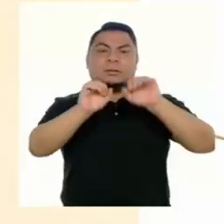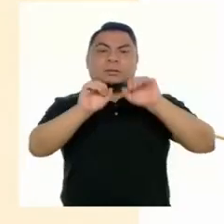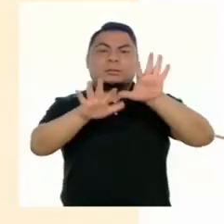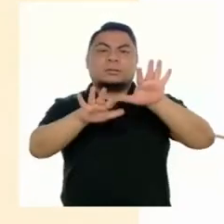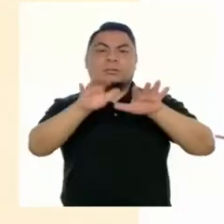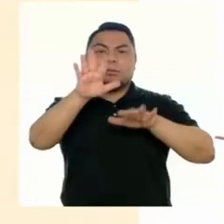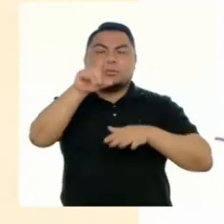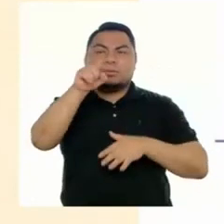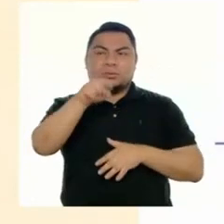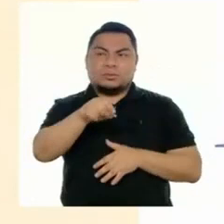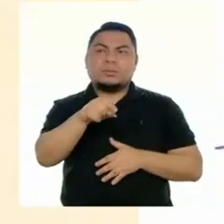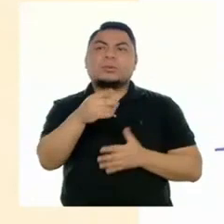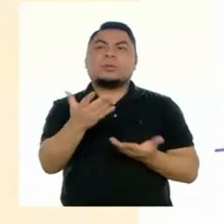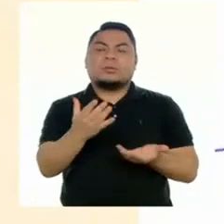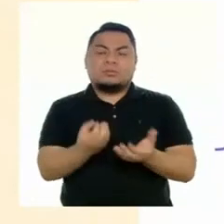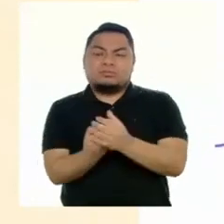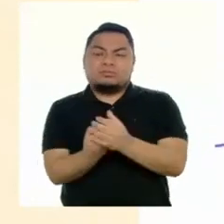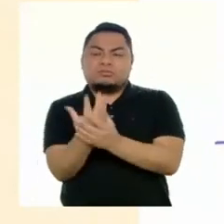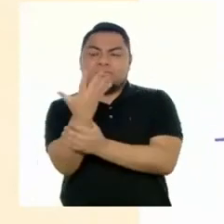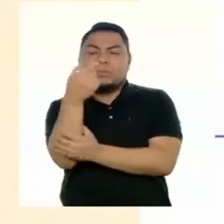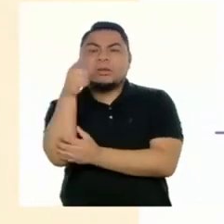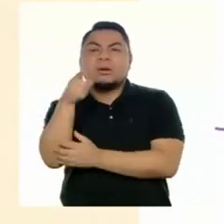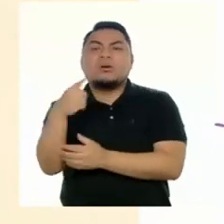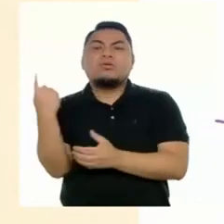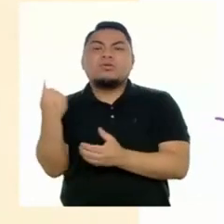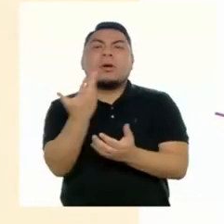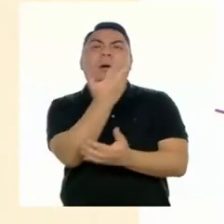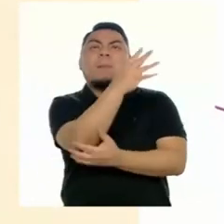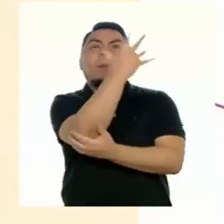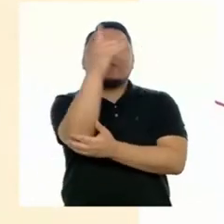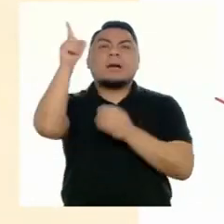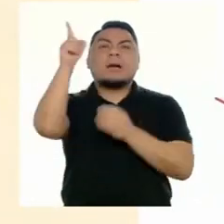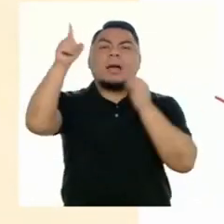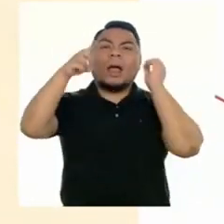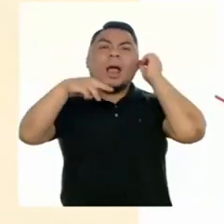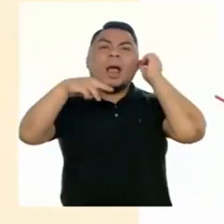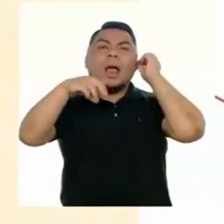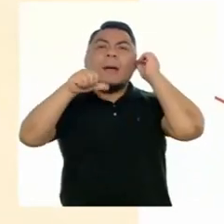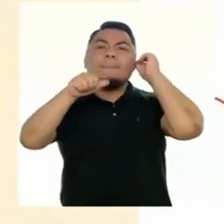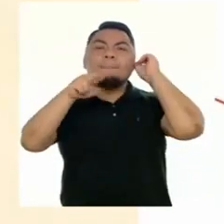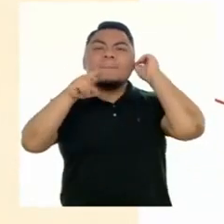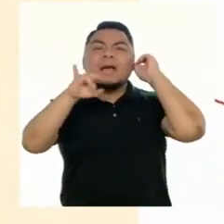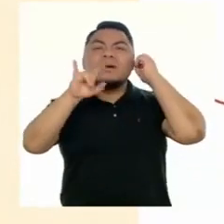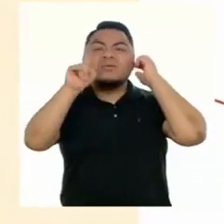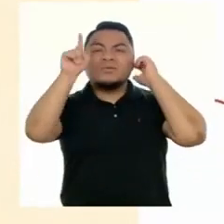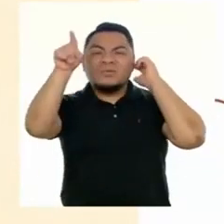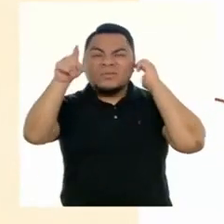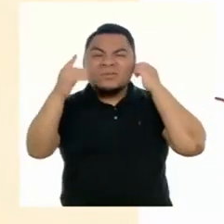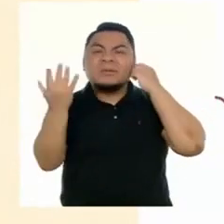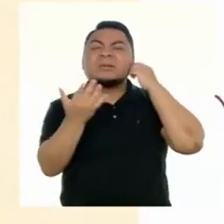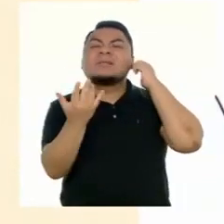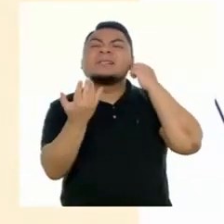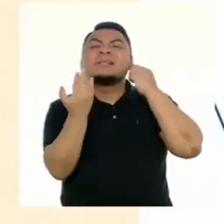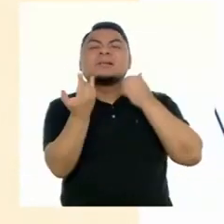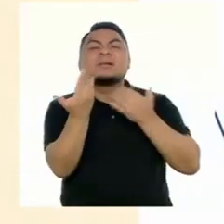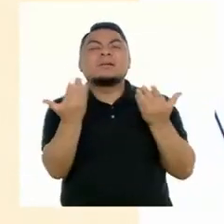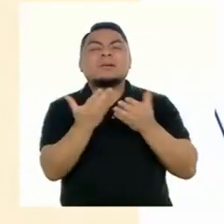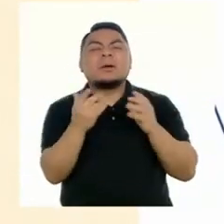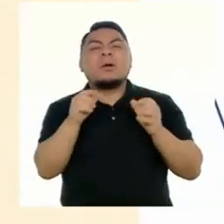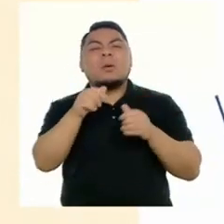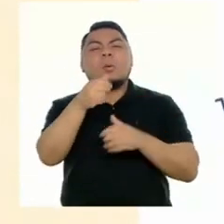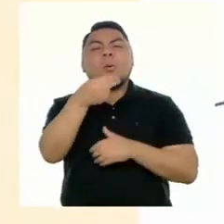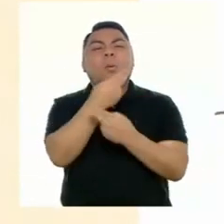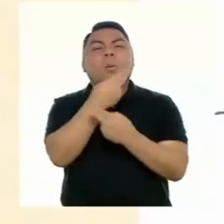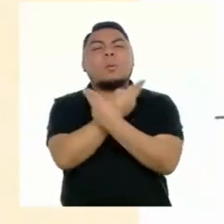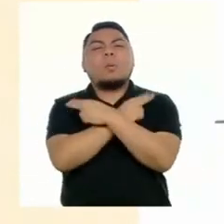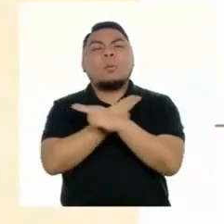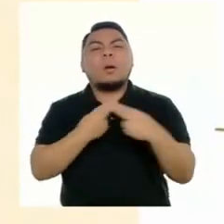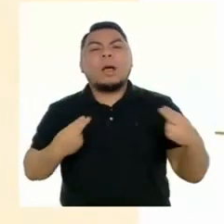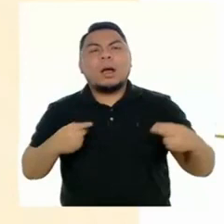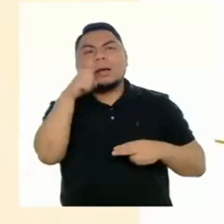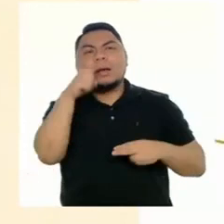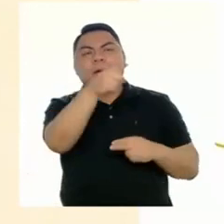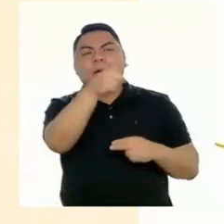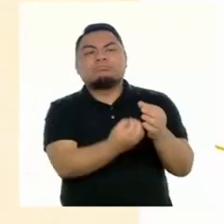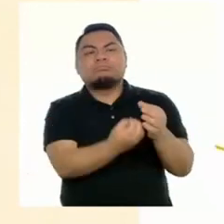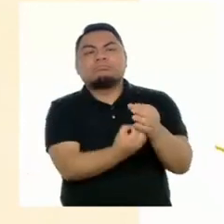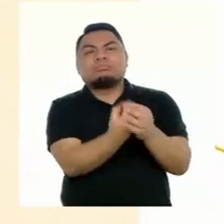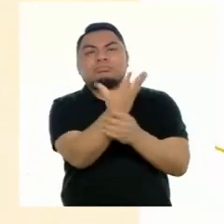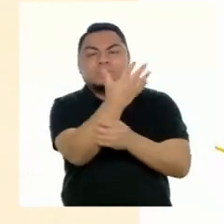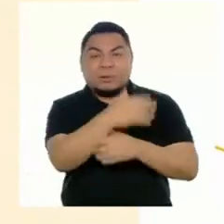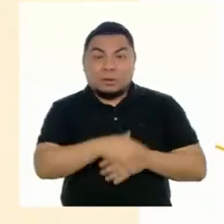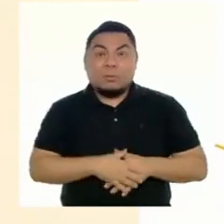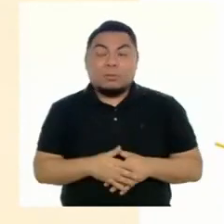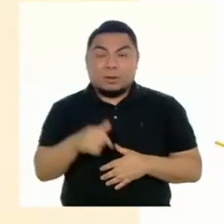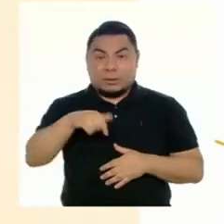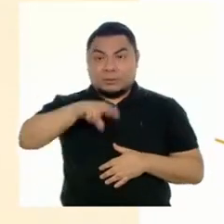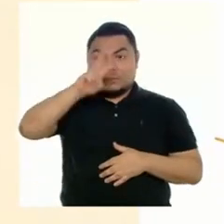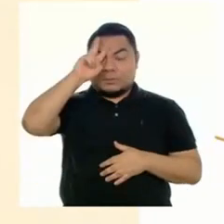crece únicamente en el bosque nublado Amaru, ubicado en el departamento de Huancavelica. El Perú